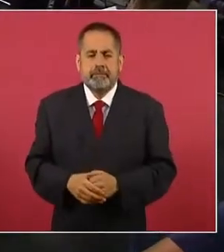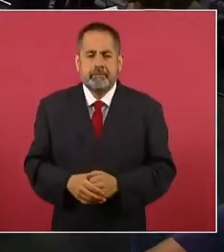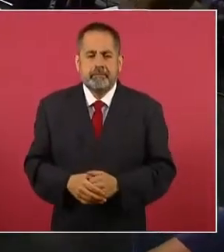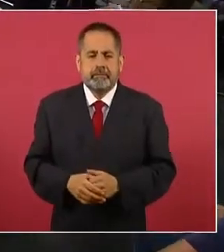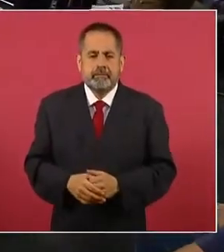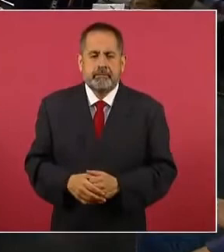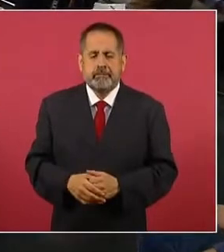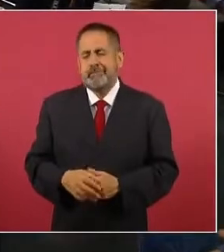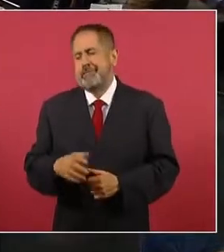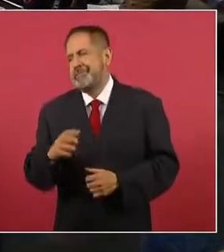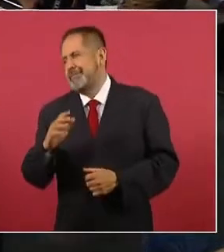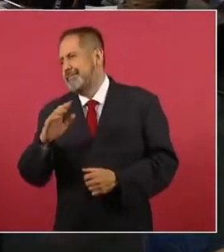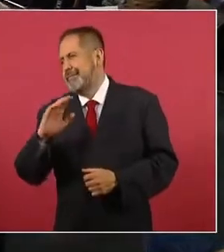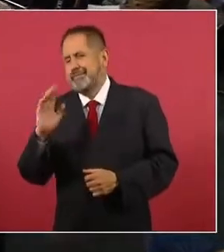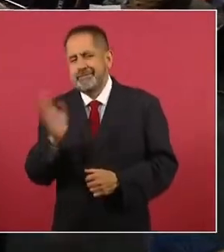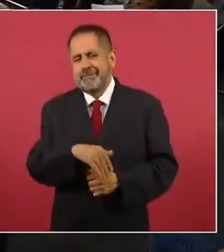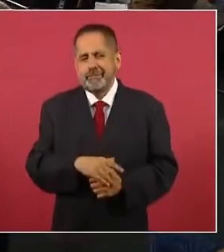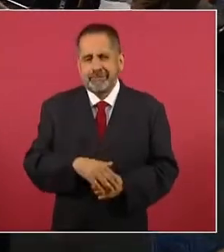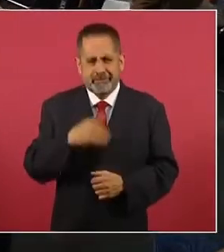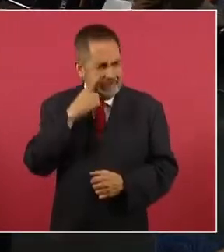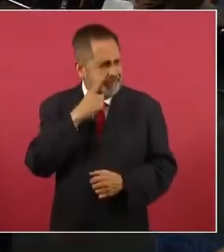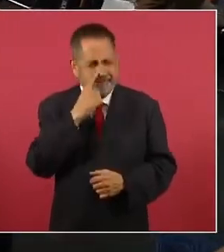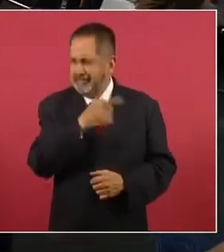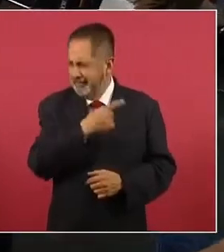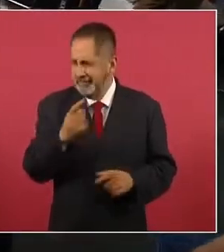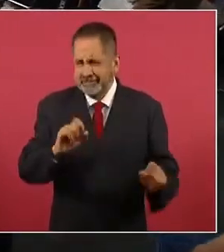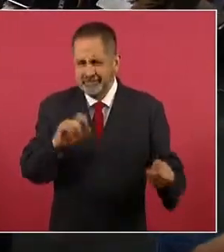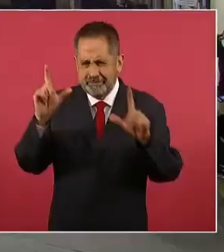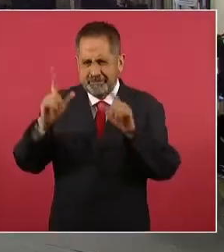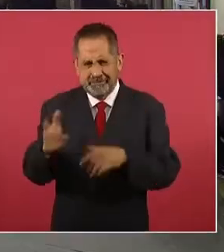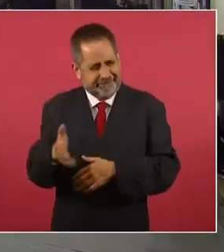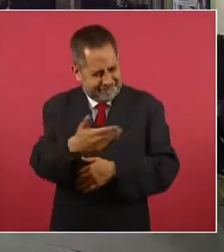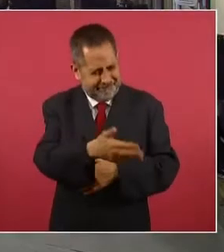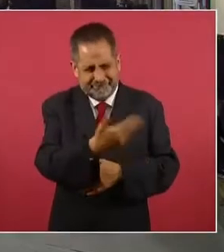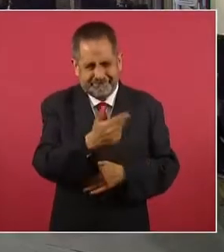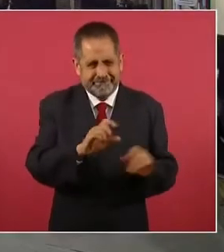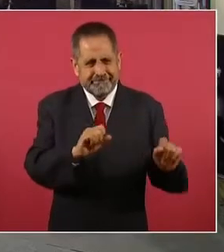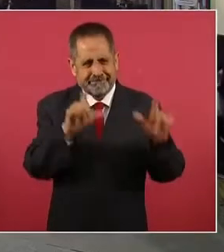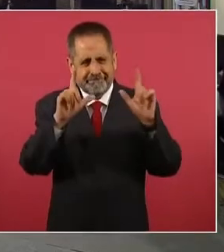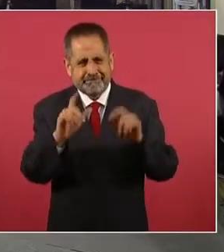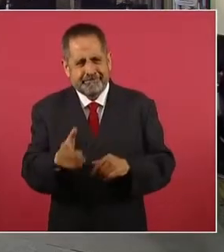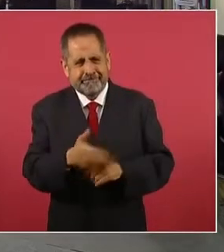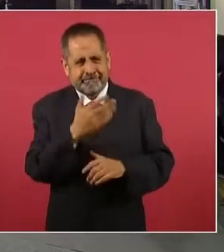Ah, no. A ver, ponla, ¿no? Ponla.